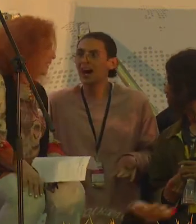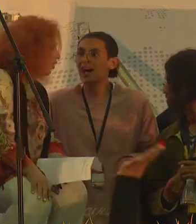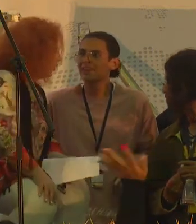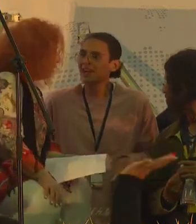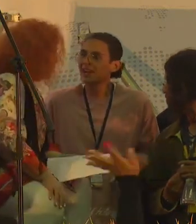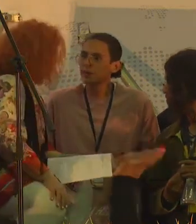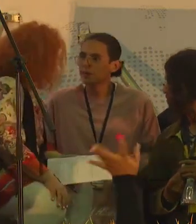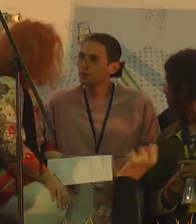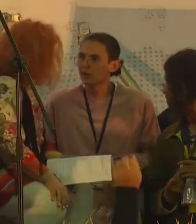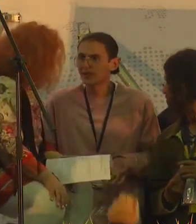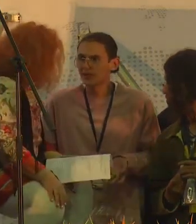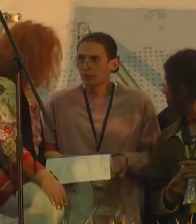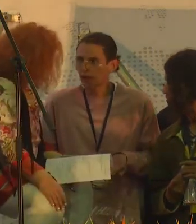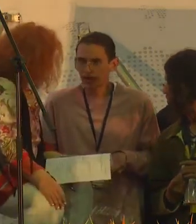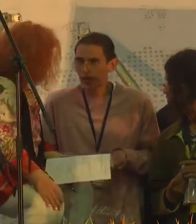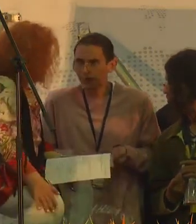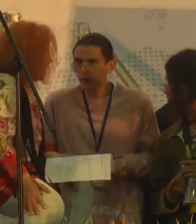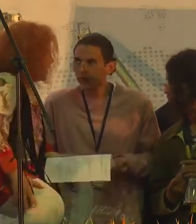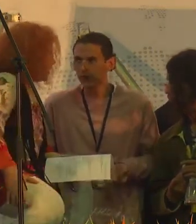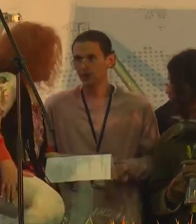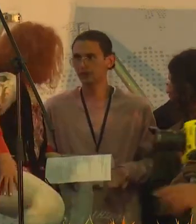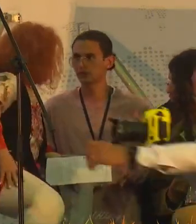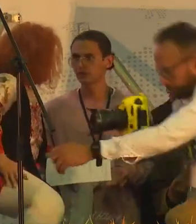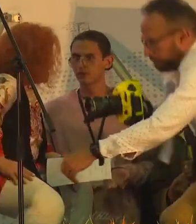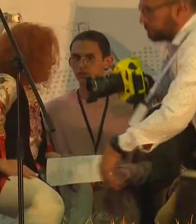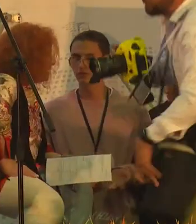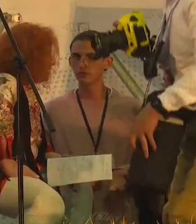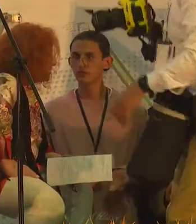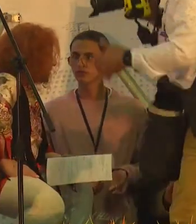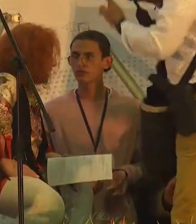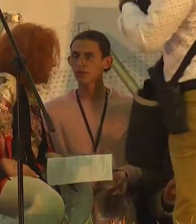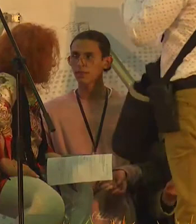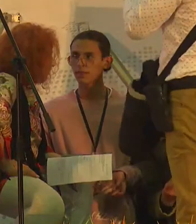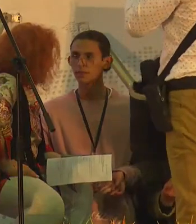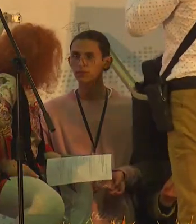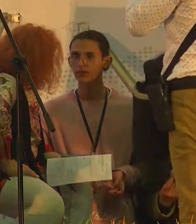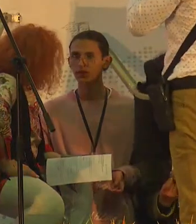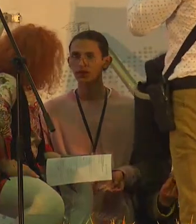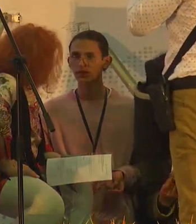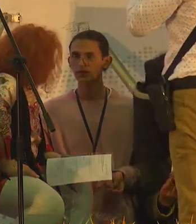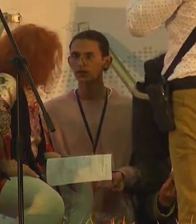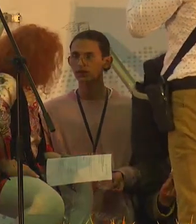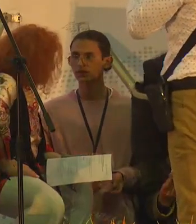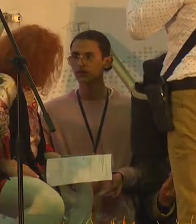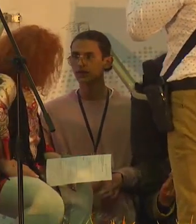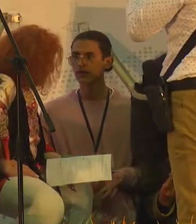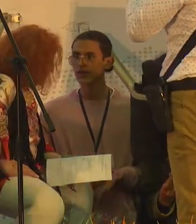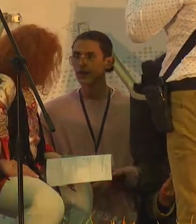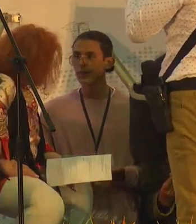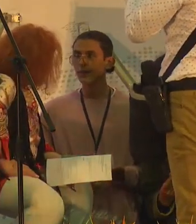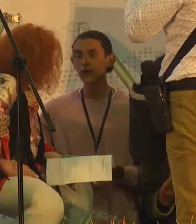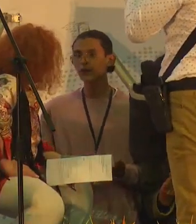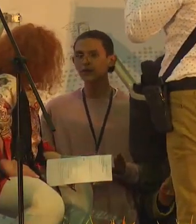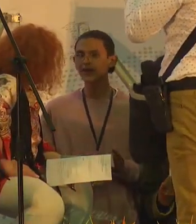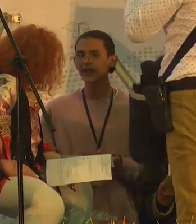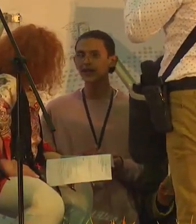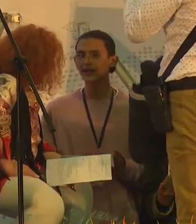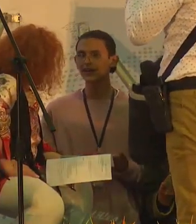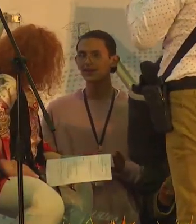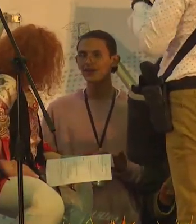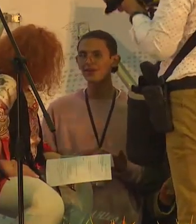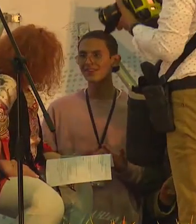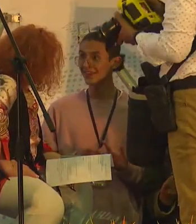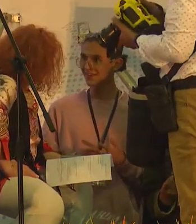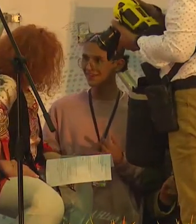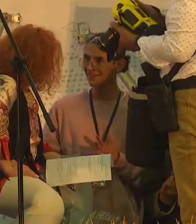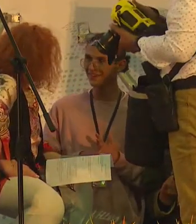luchadoras y los luchadores sociales que se encuentran en este espacio. Es un gran reto para este gobierno al que le quedan